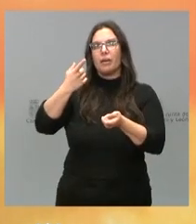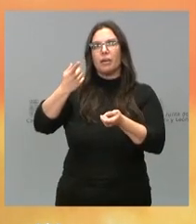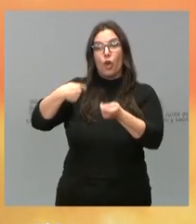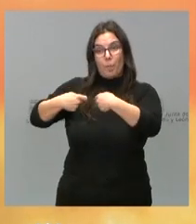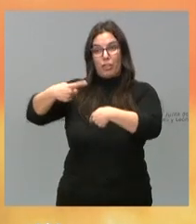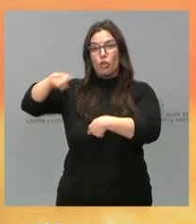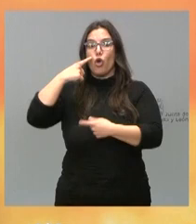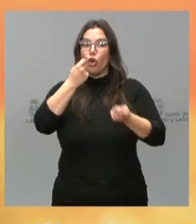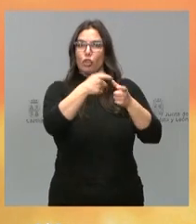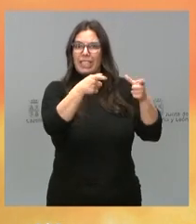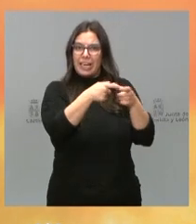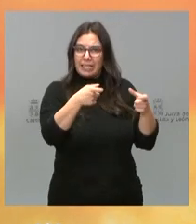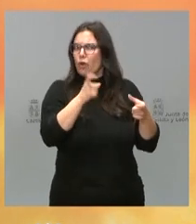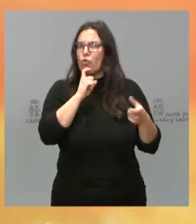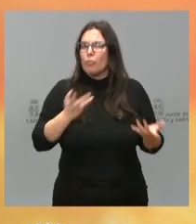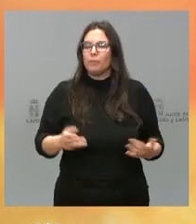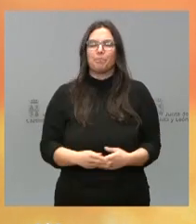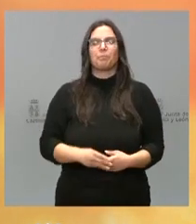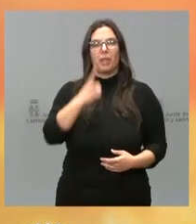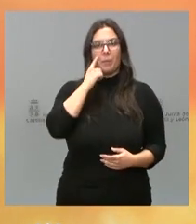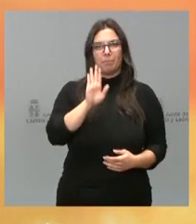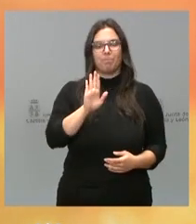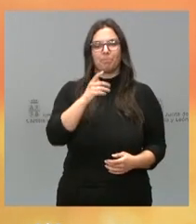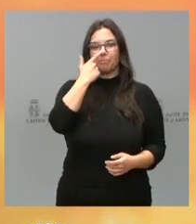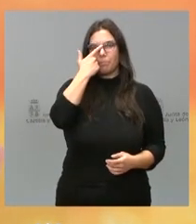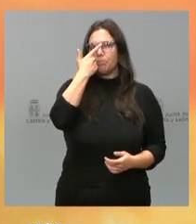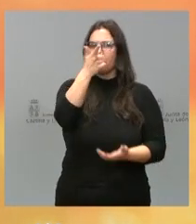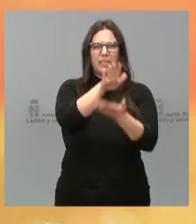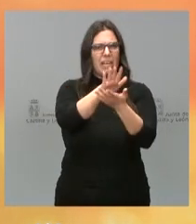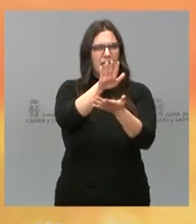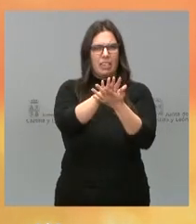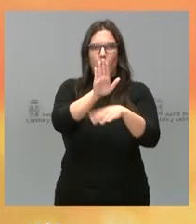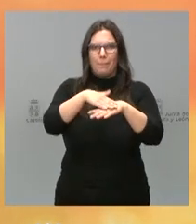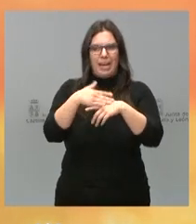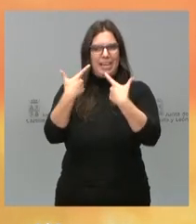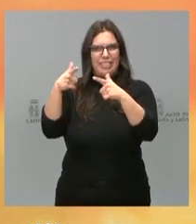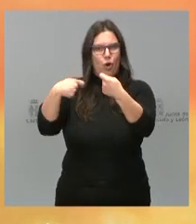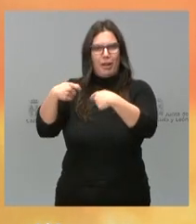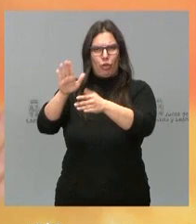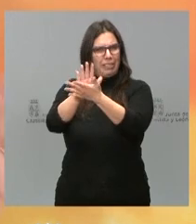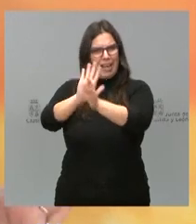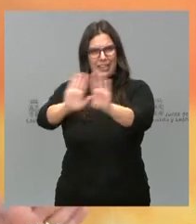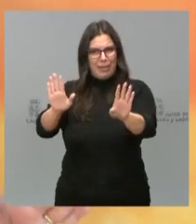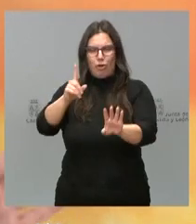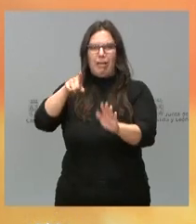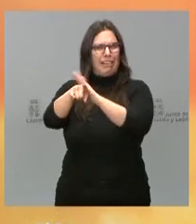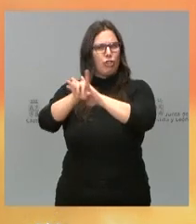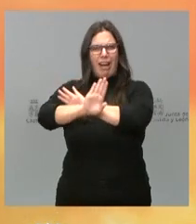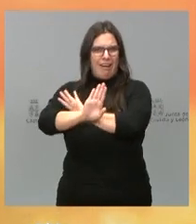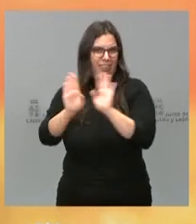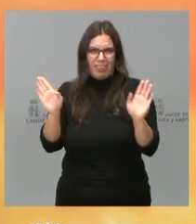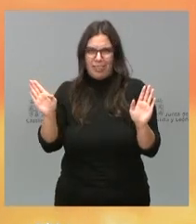vamos a ver tranquilidad total para el sector del comercio ellos no van a tener que